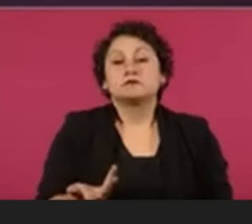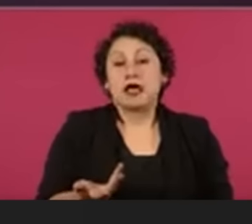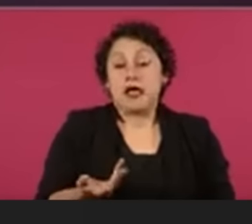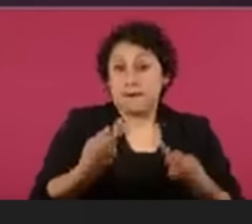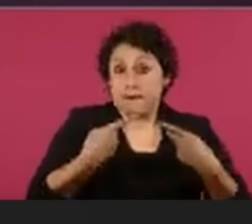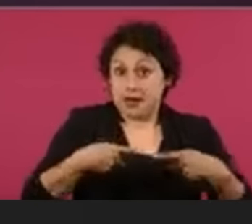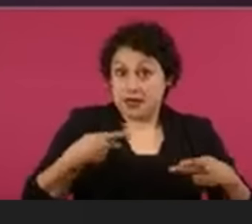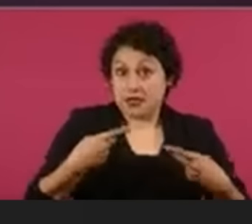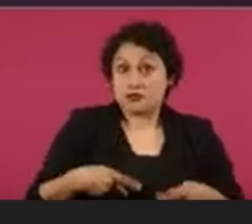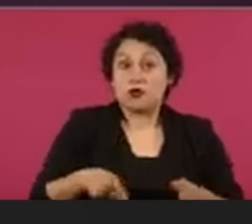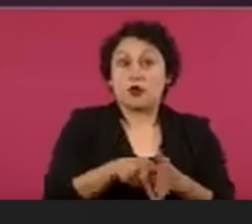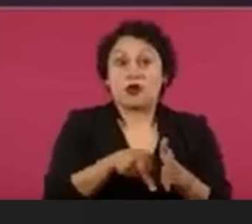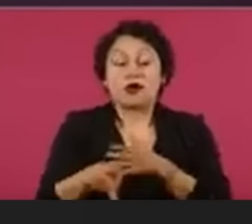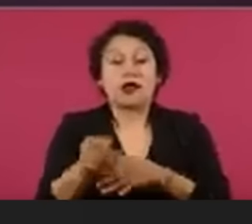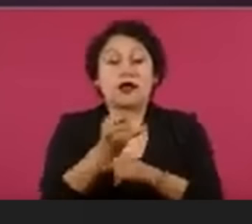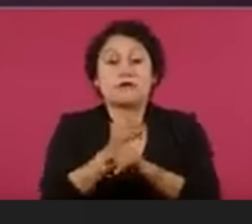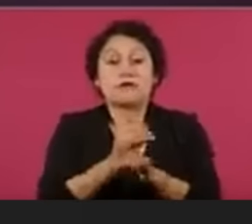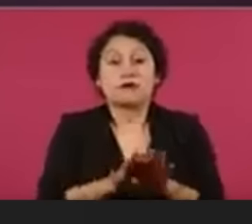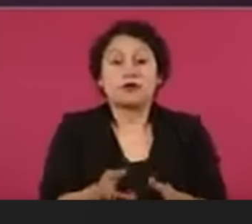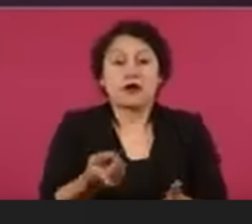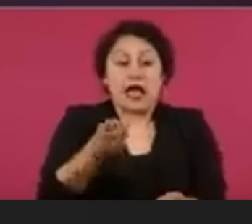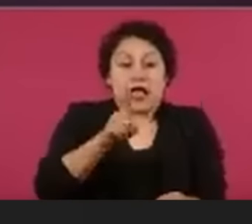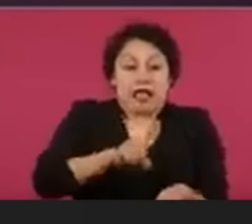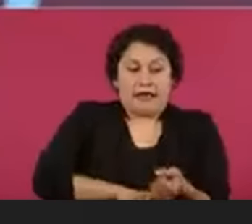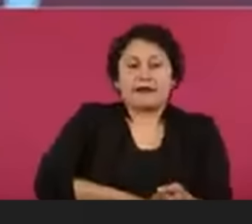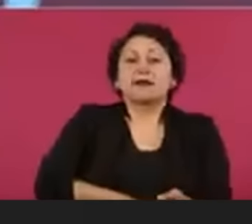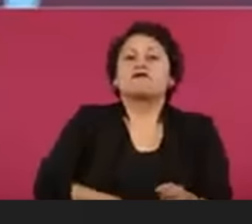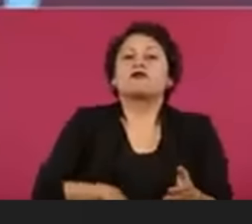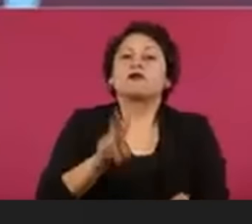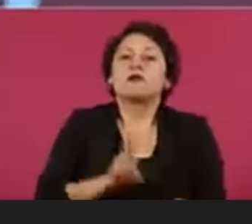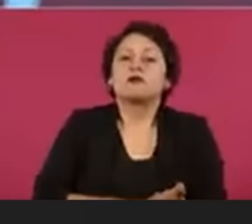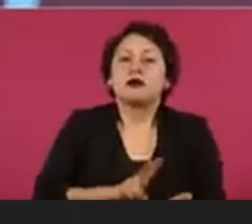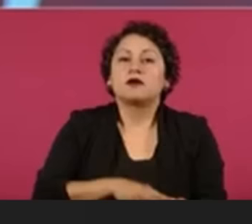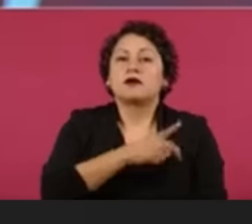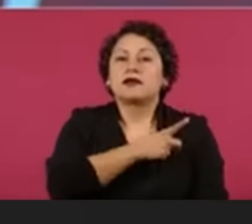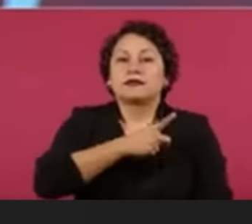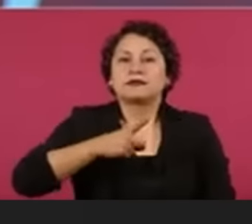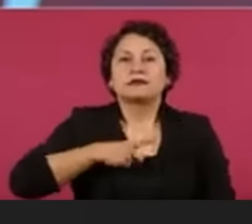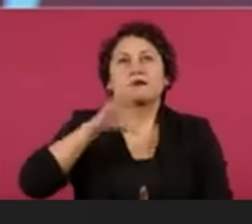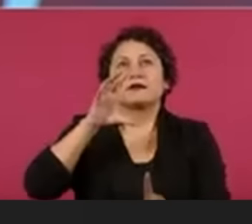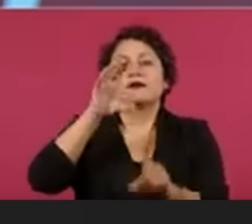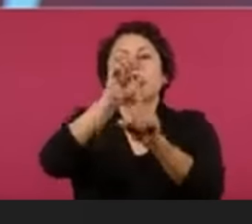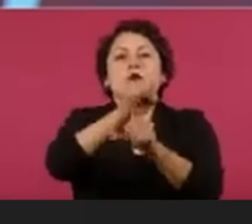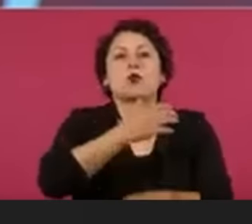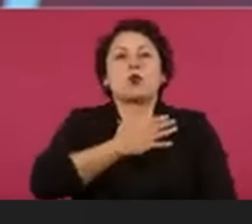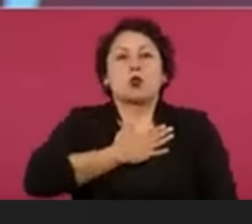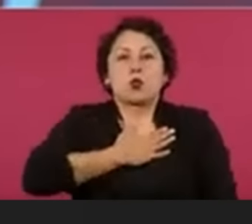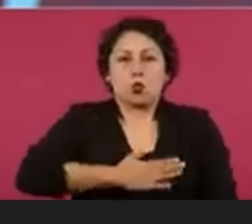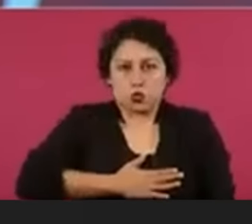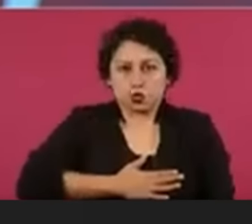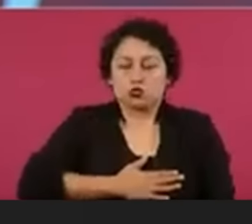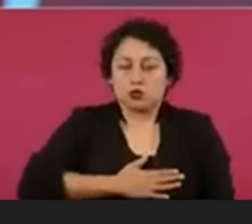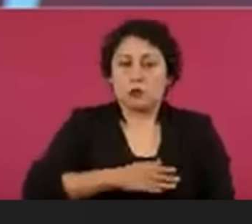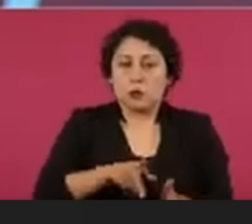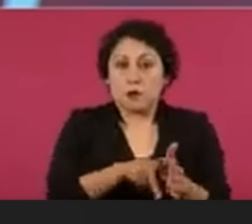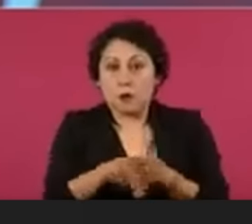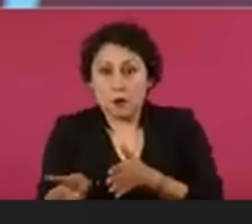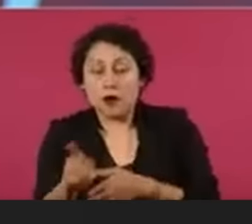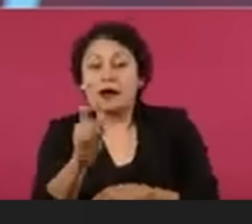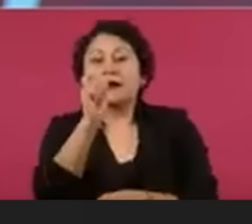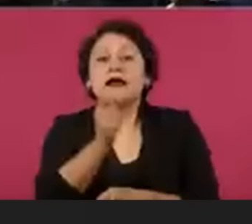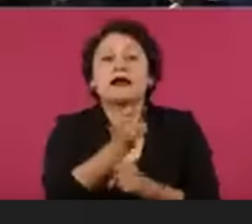informador sea su espíritu de justicia, es decir, que tenga la entera disposición periodística a la búsqueda de